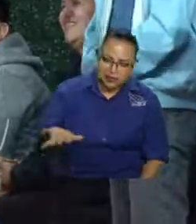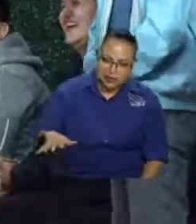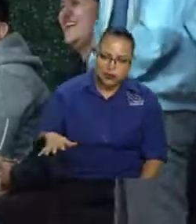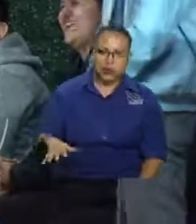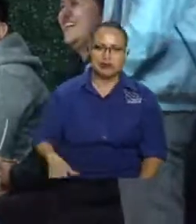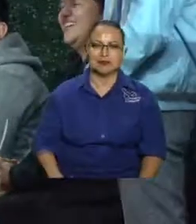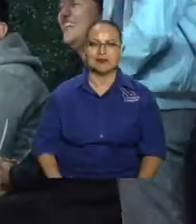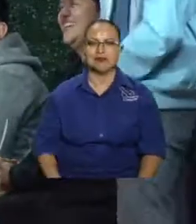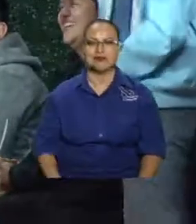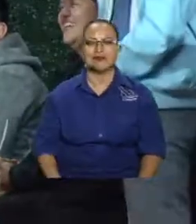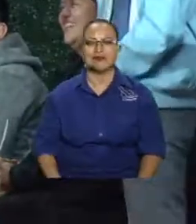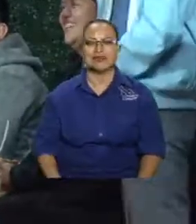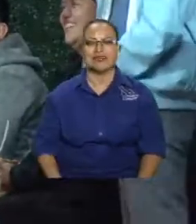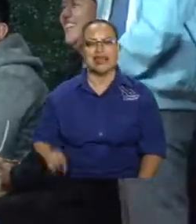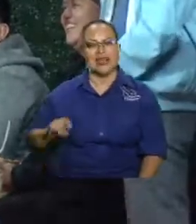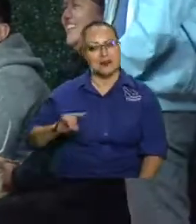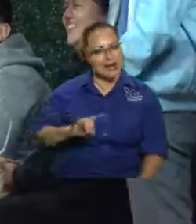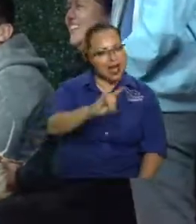el patio,